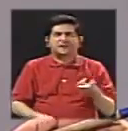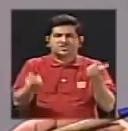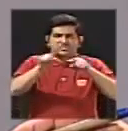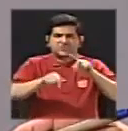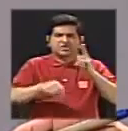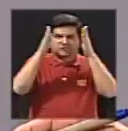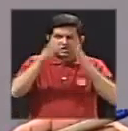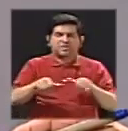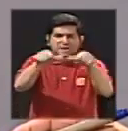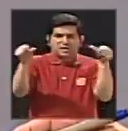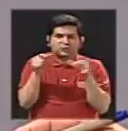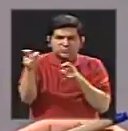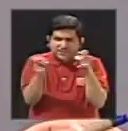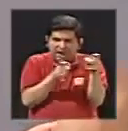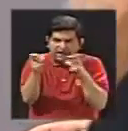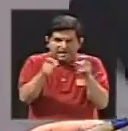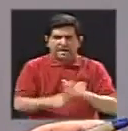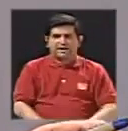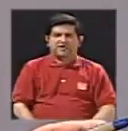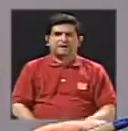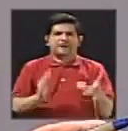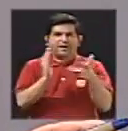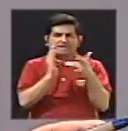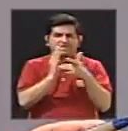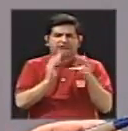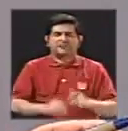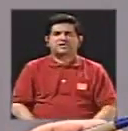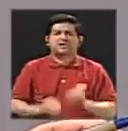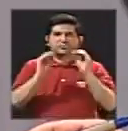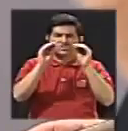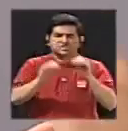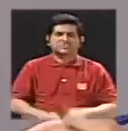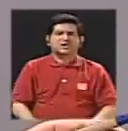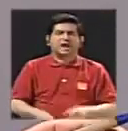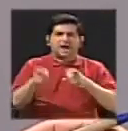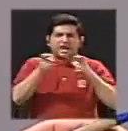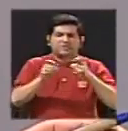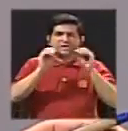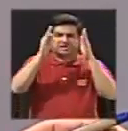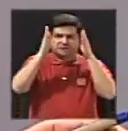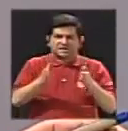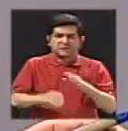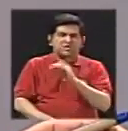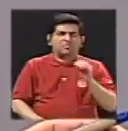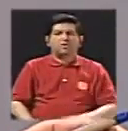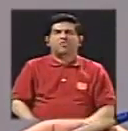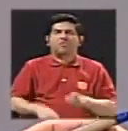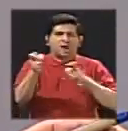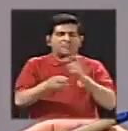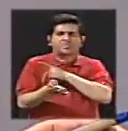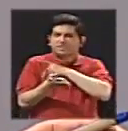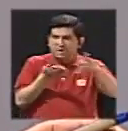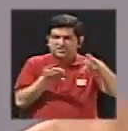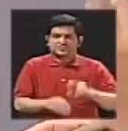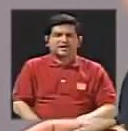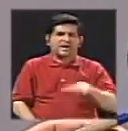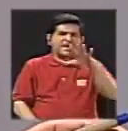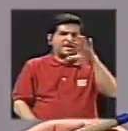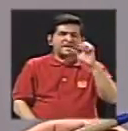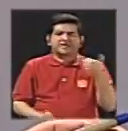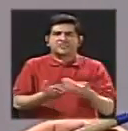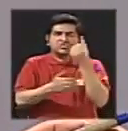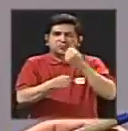compañeros administrativos, técnicos docentes, administrativos docentes o administrativos puros. Fueron 500